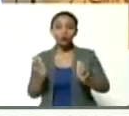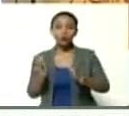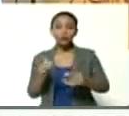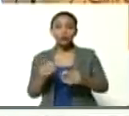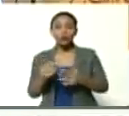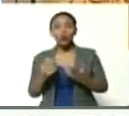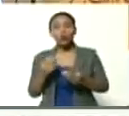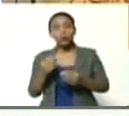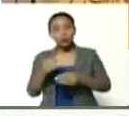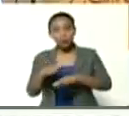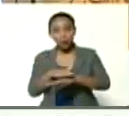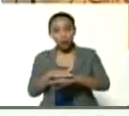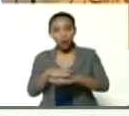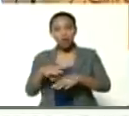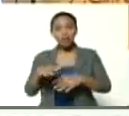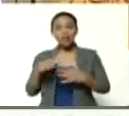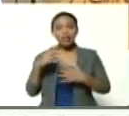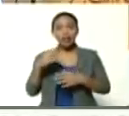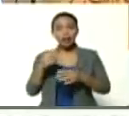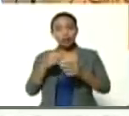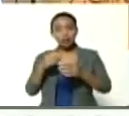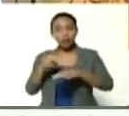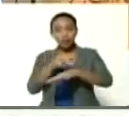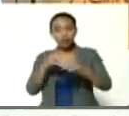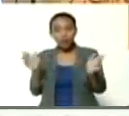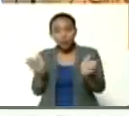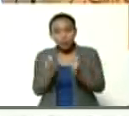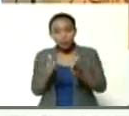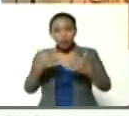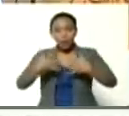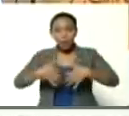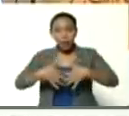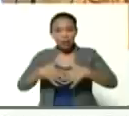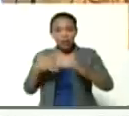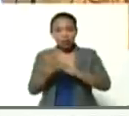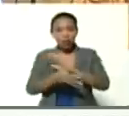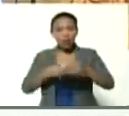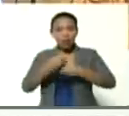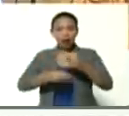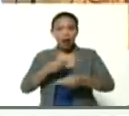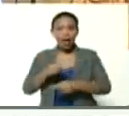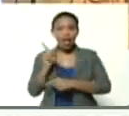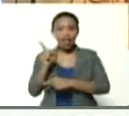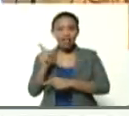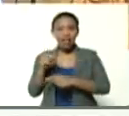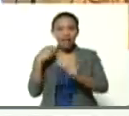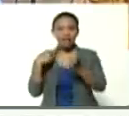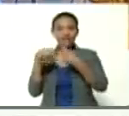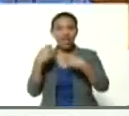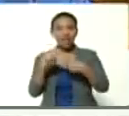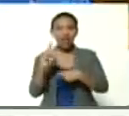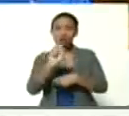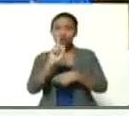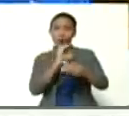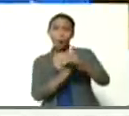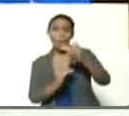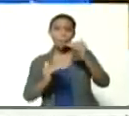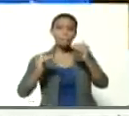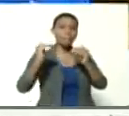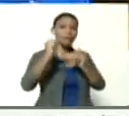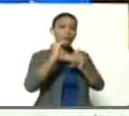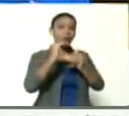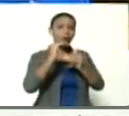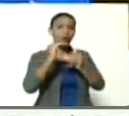se entenderá como micro y pequeñas empresas aquellas cuyas ventas no superen el